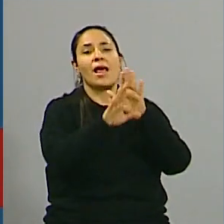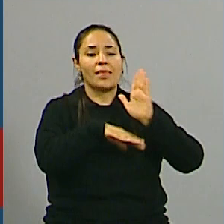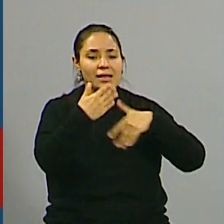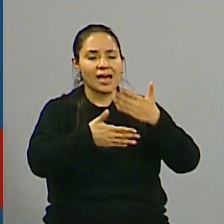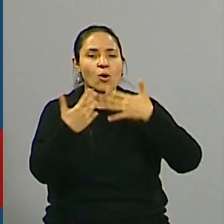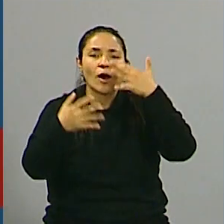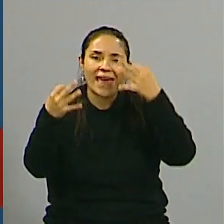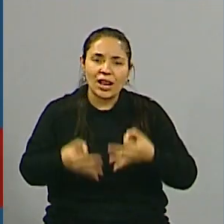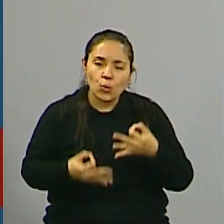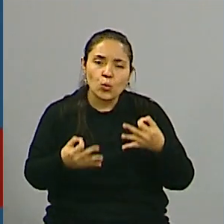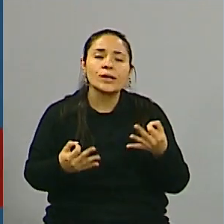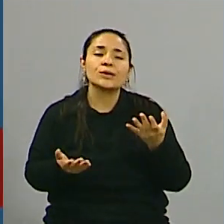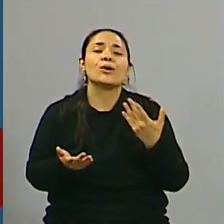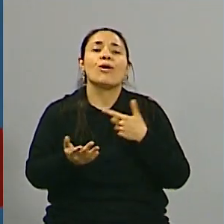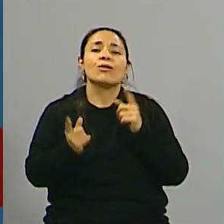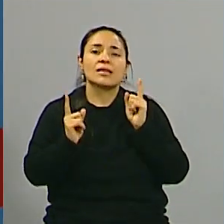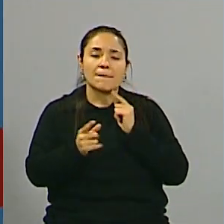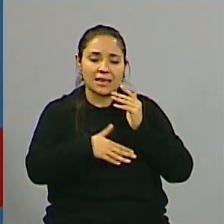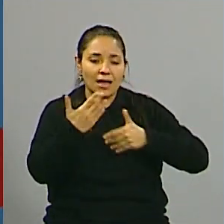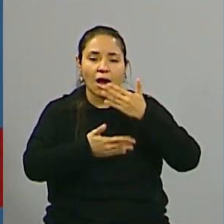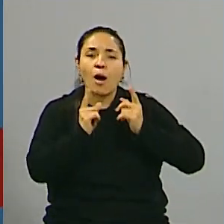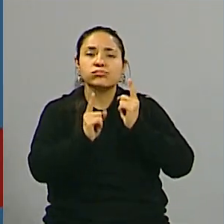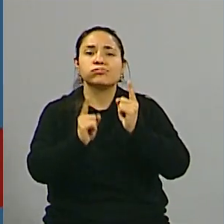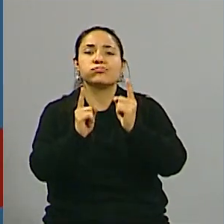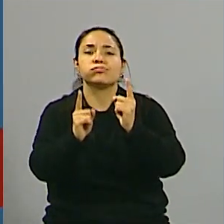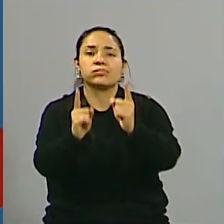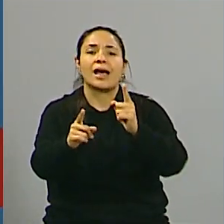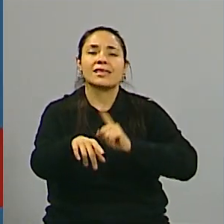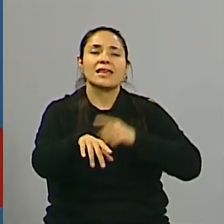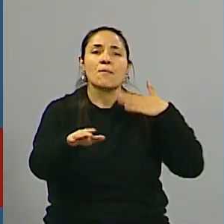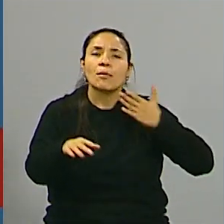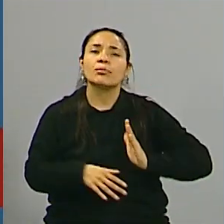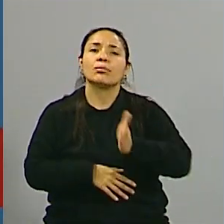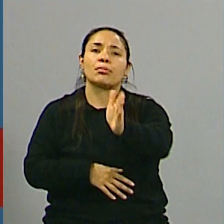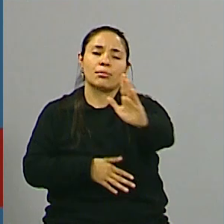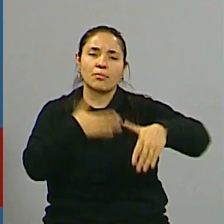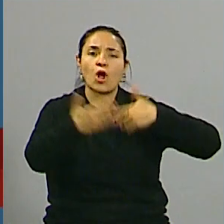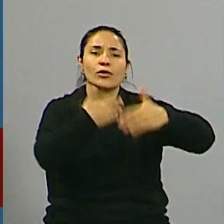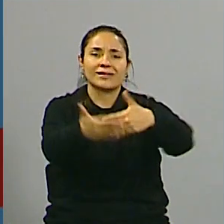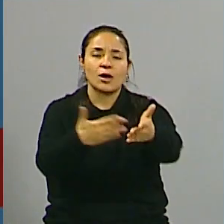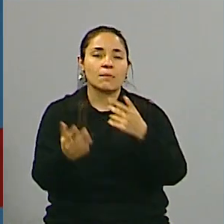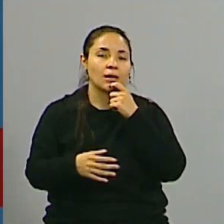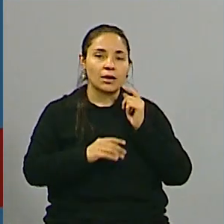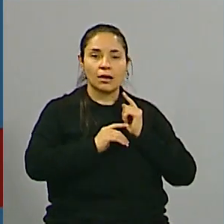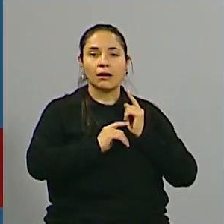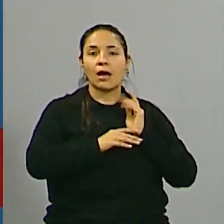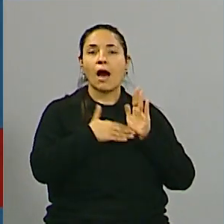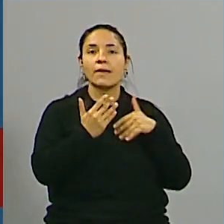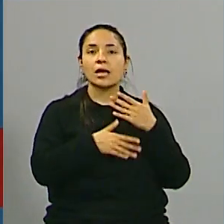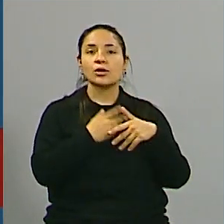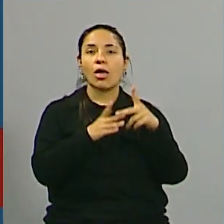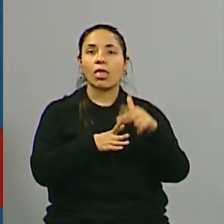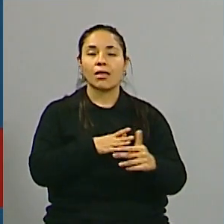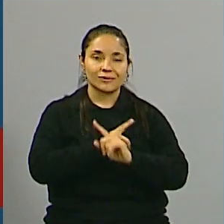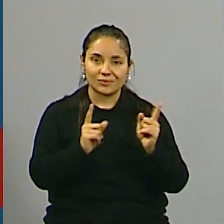genuino. Y desarrollo también sostenible, es decir, a largo plazo, brindar garantías de protección a largo plazo. La